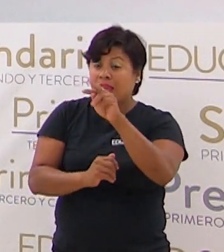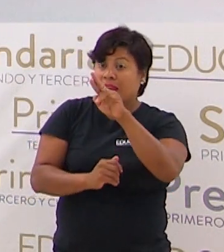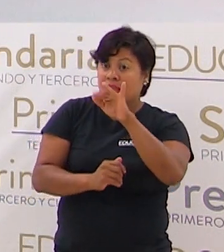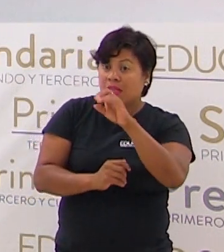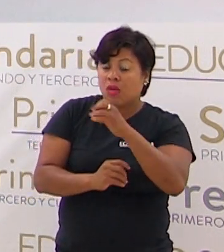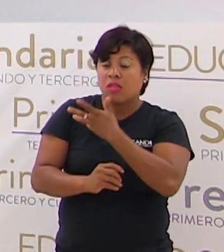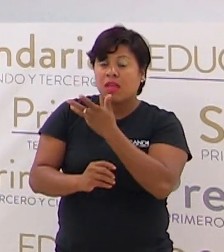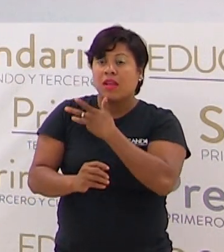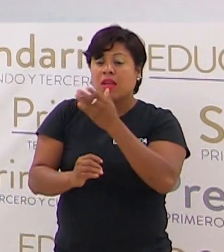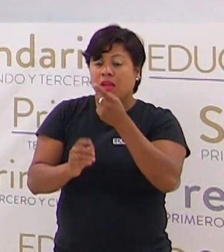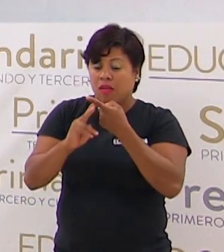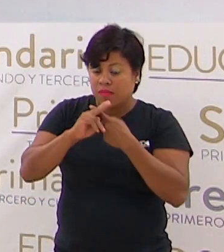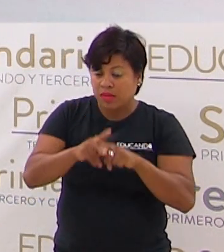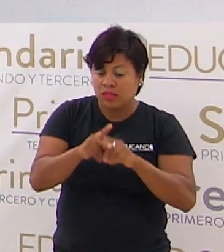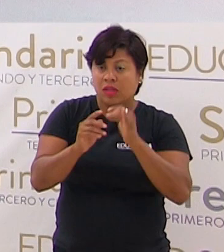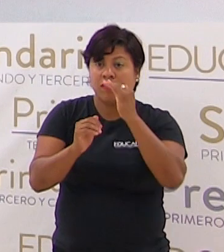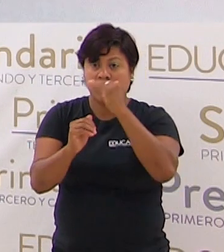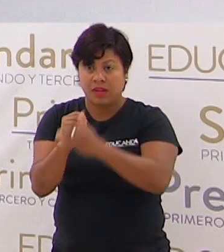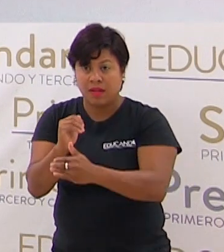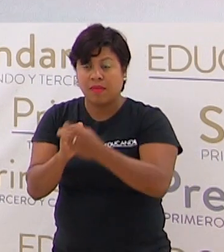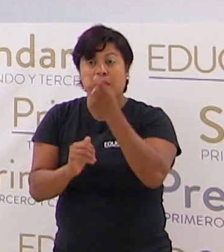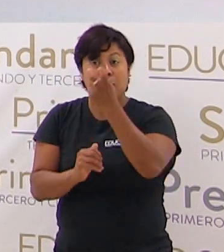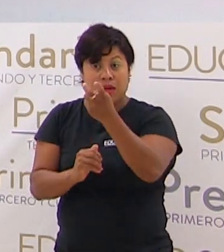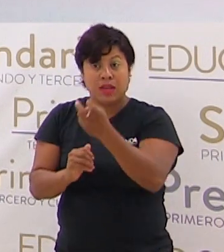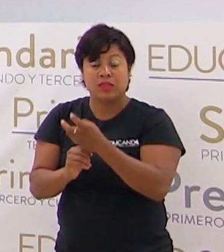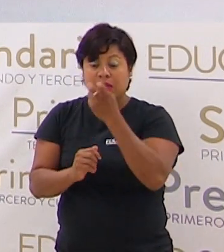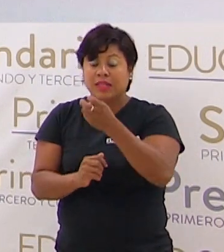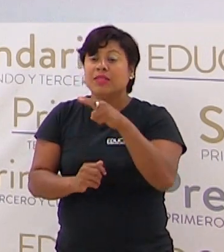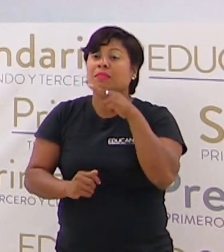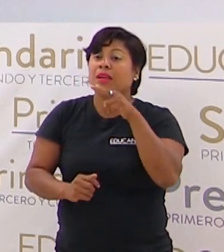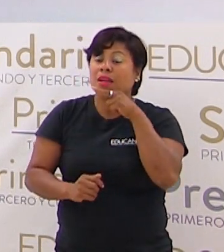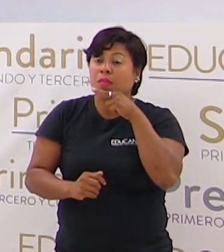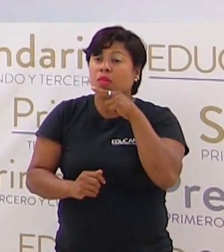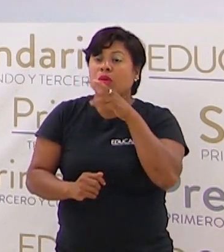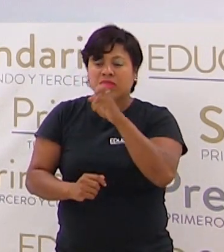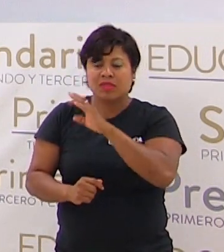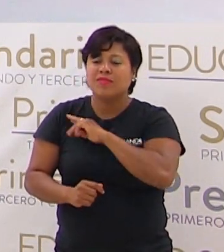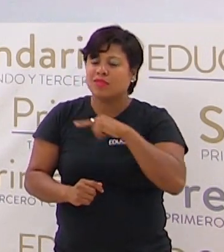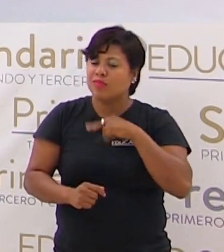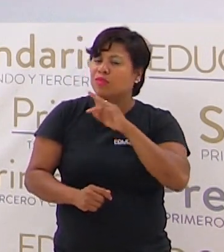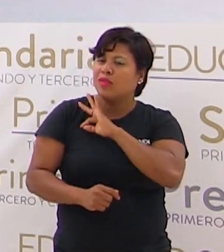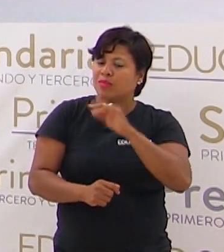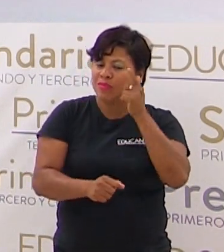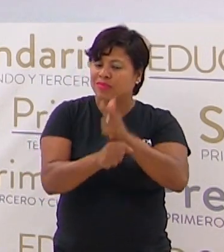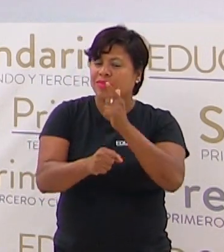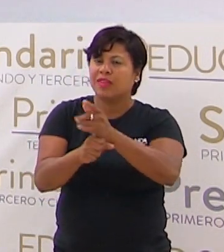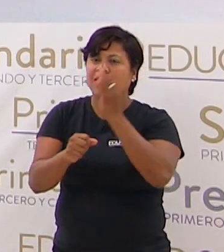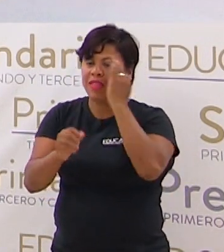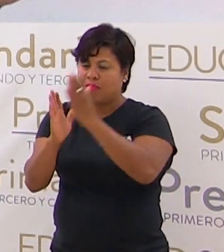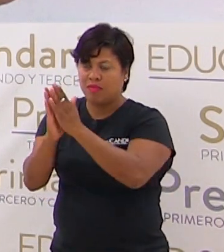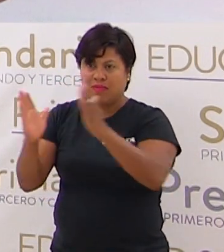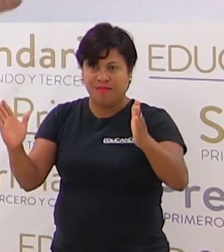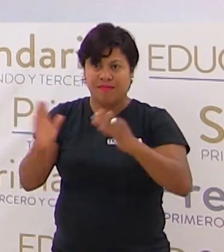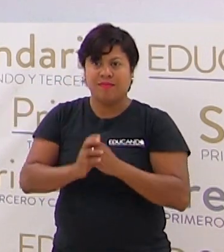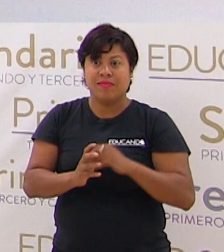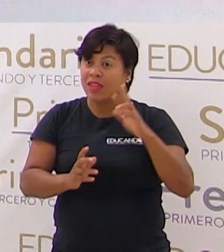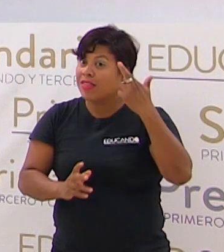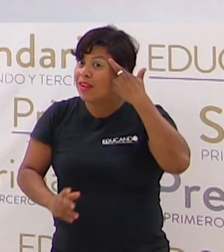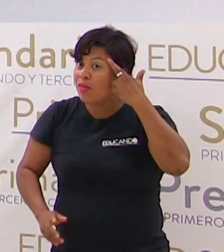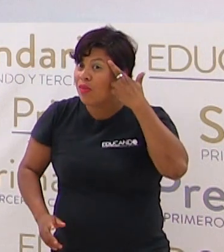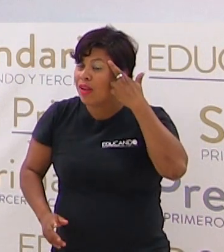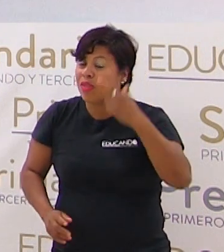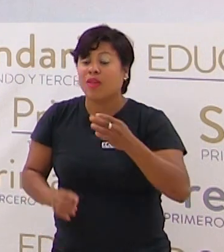una conclusión y un inicio. Por lo tanto, esos verbos sí son identificados en nuestra línea.